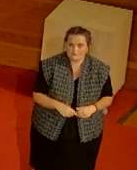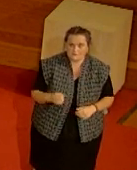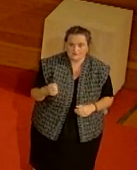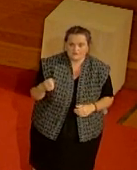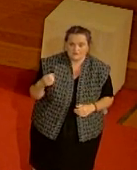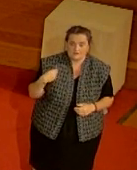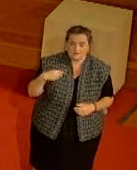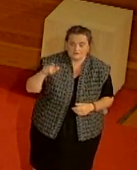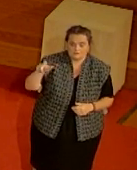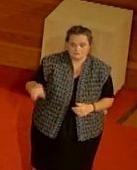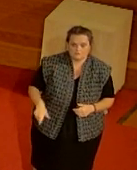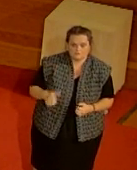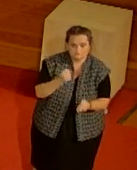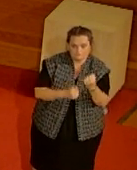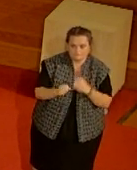retirado